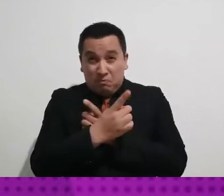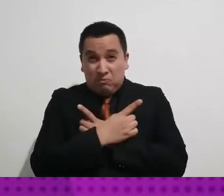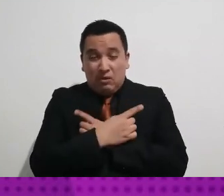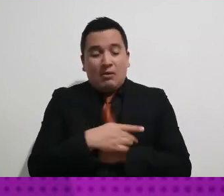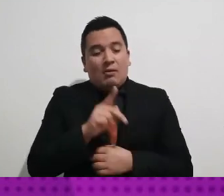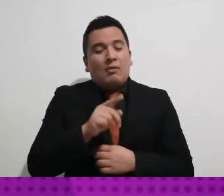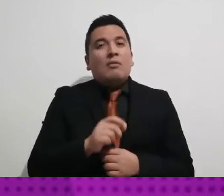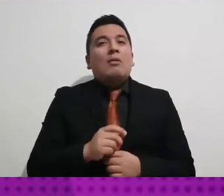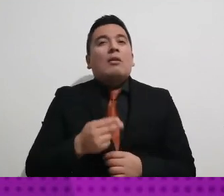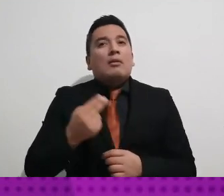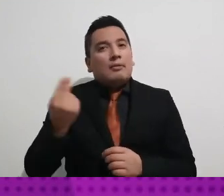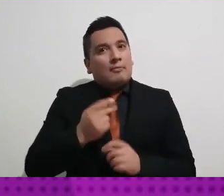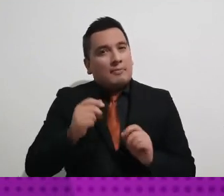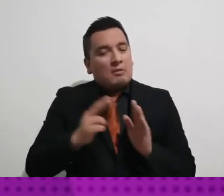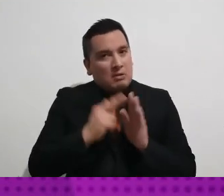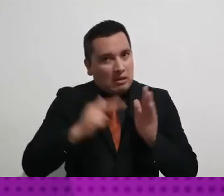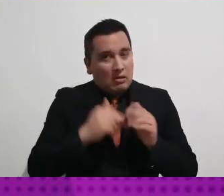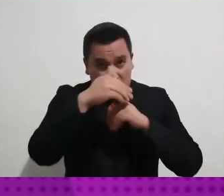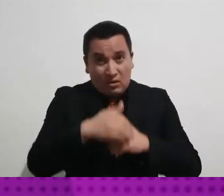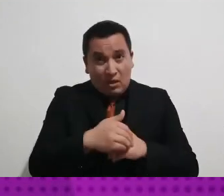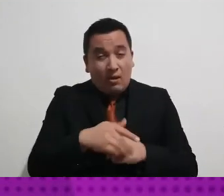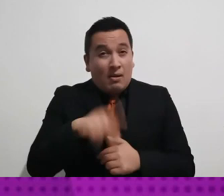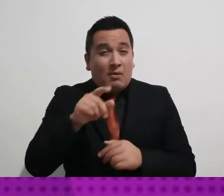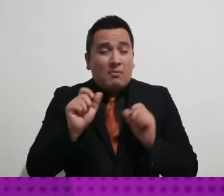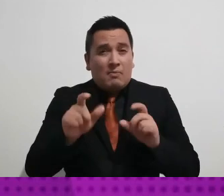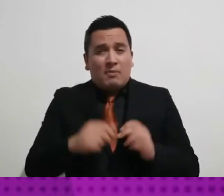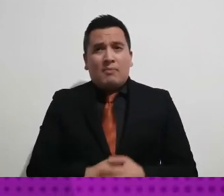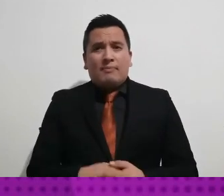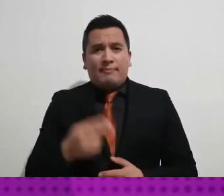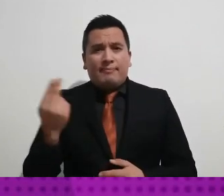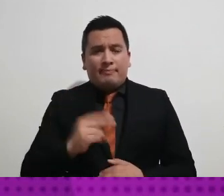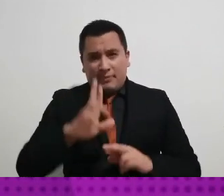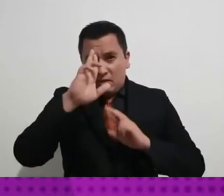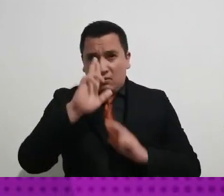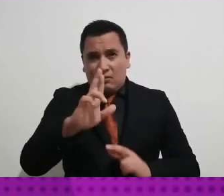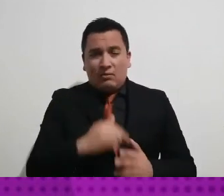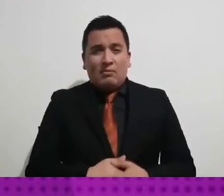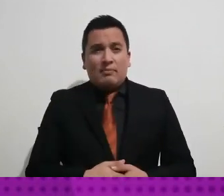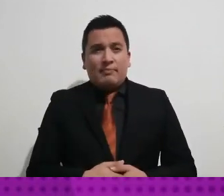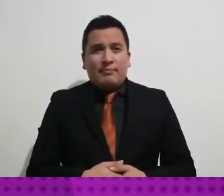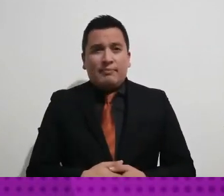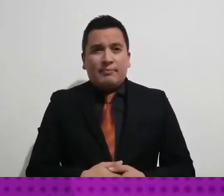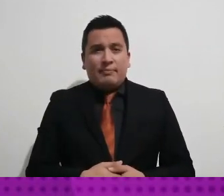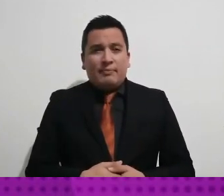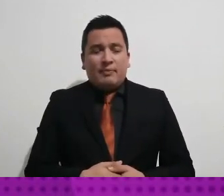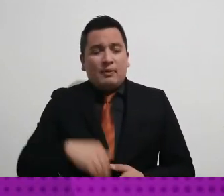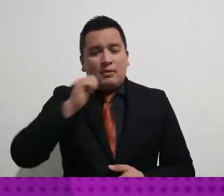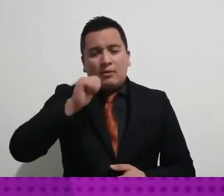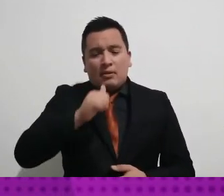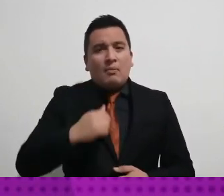ese comportamiento conforme a la norma, sino también que sea respetuoso, que